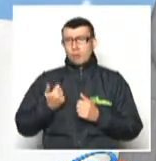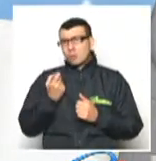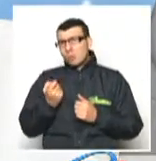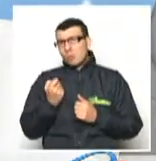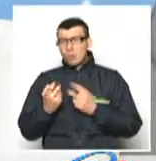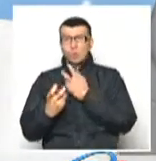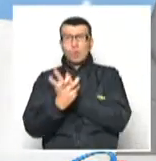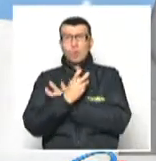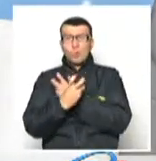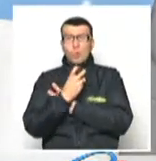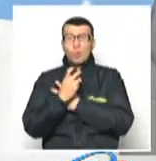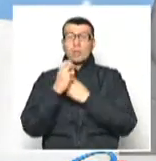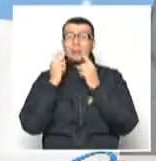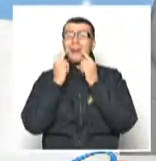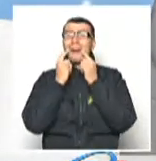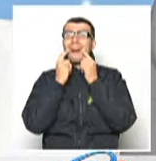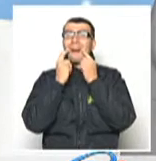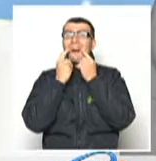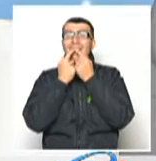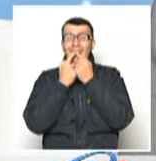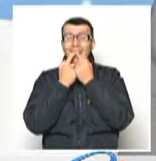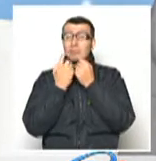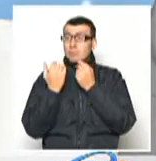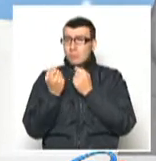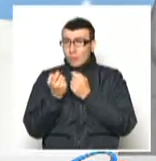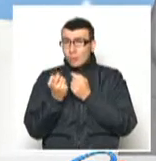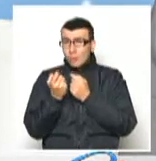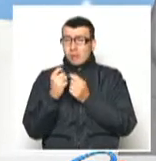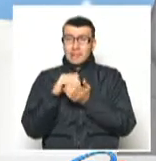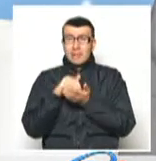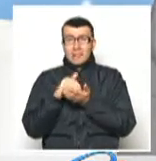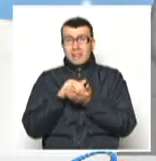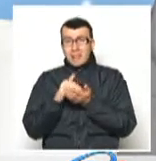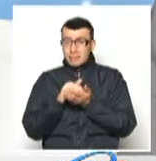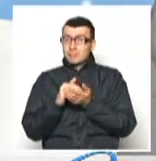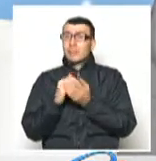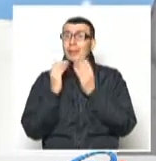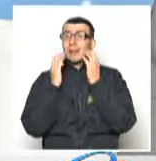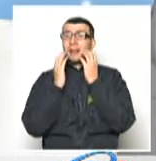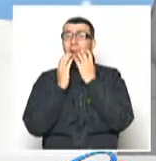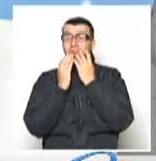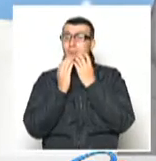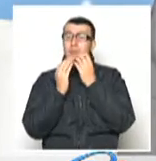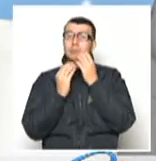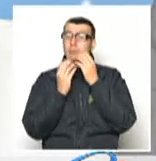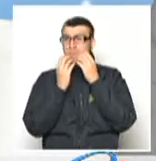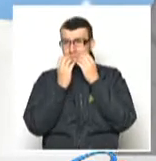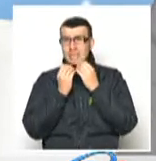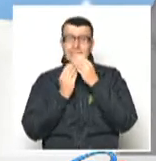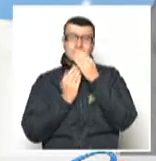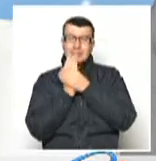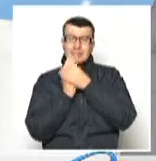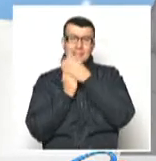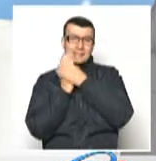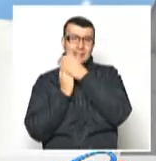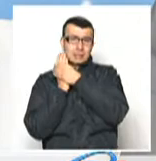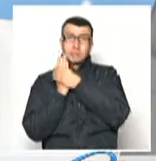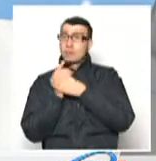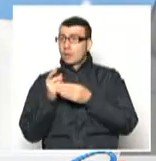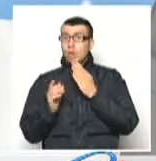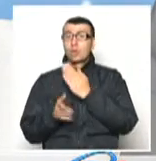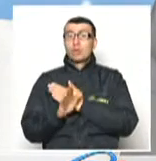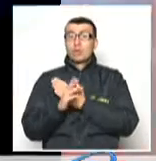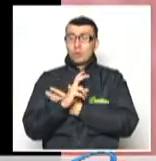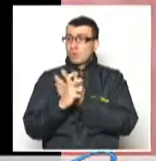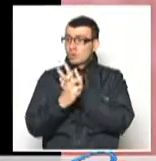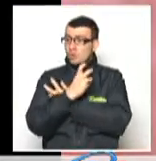dientes anteriores de colmillo a colmillo, de canino a canino, y aprovechamos esa zona para poder colocar los implantes dentales, porque si la persona sigue perdiendo hueso, ya